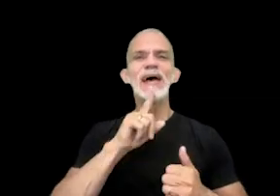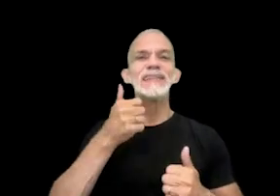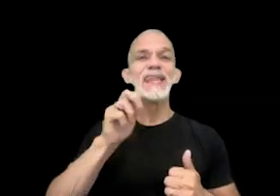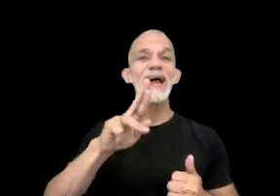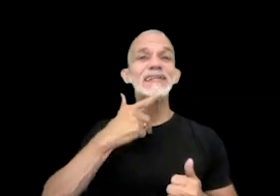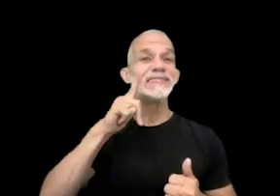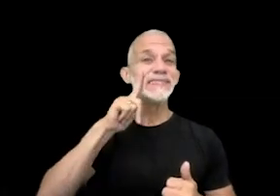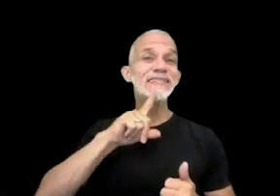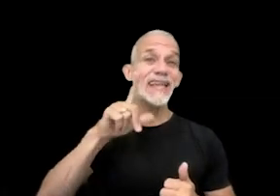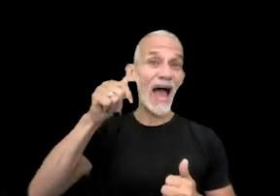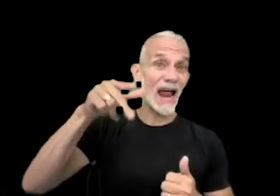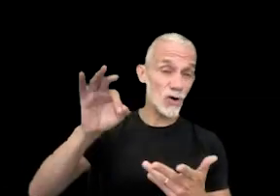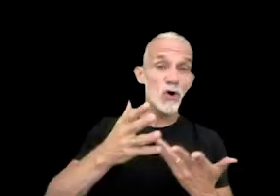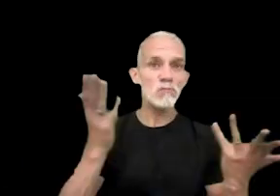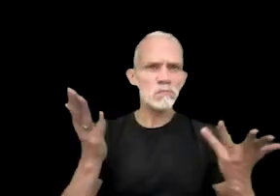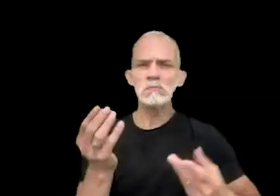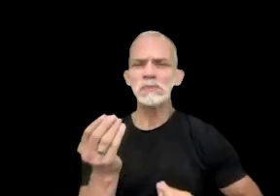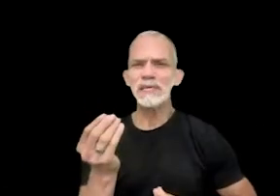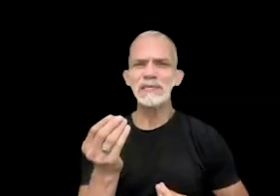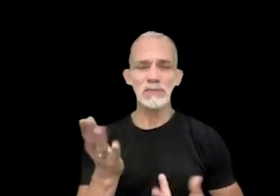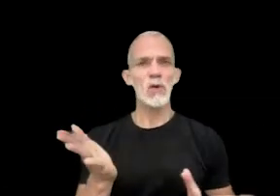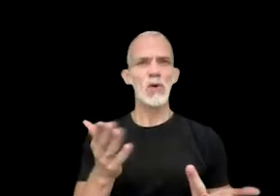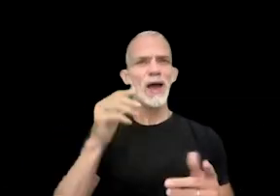Tarcitano, que vienen a decir, señores,